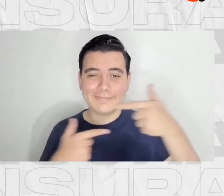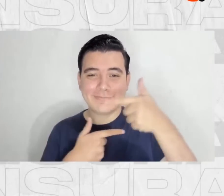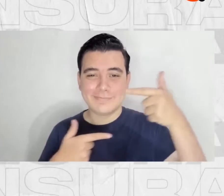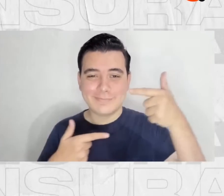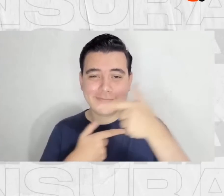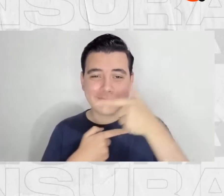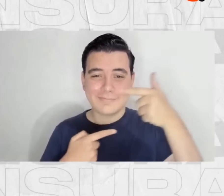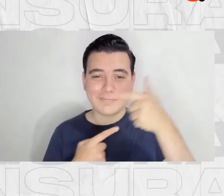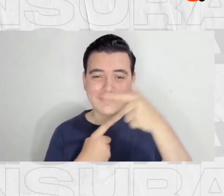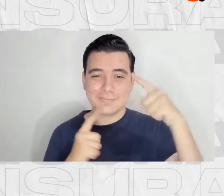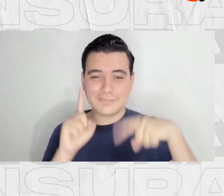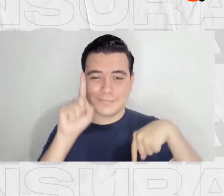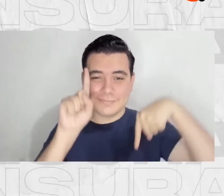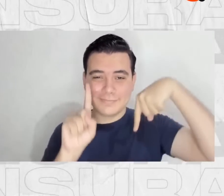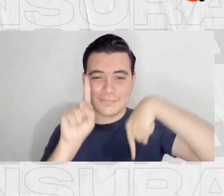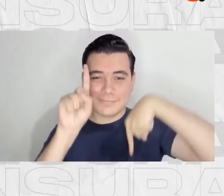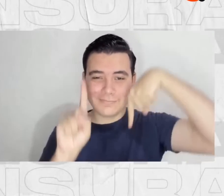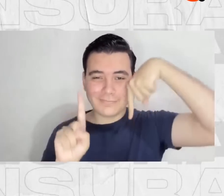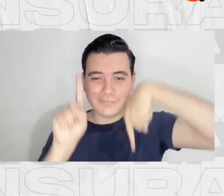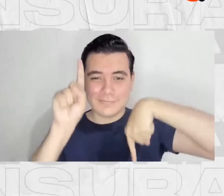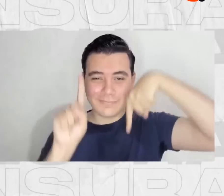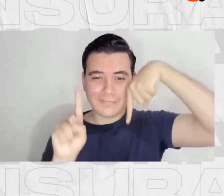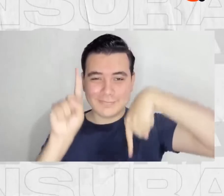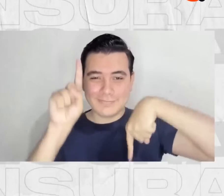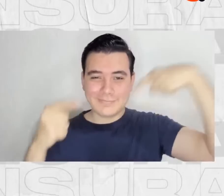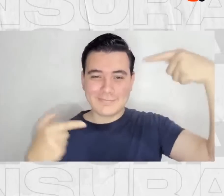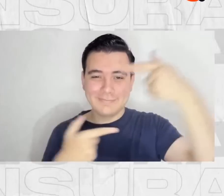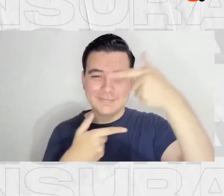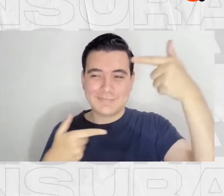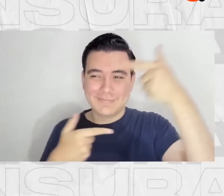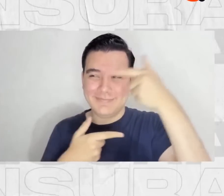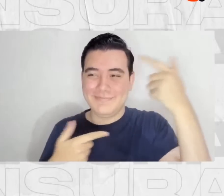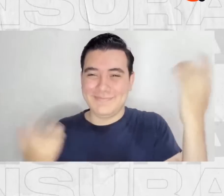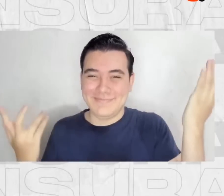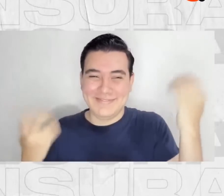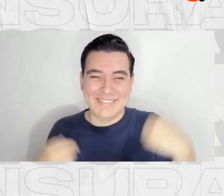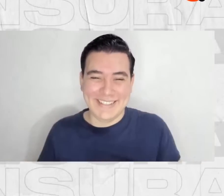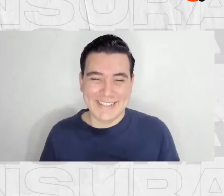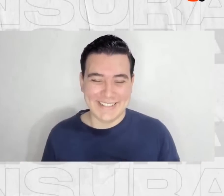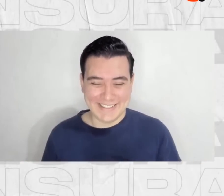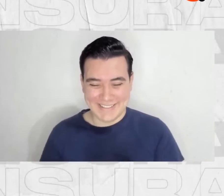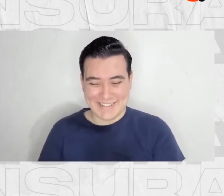Estrada, este del spin? Exacto, como el...